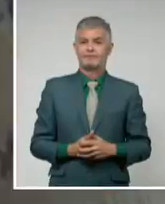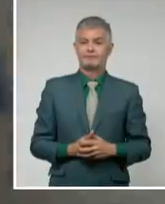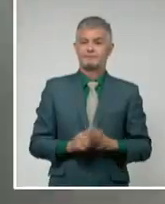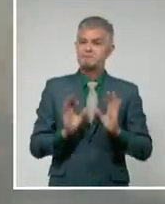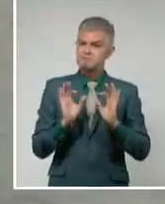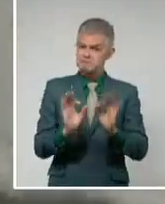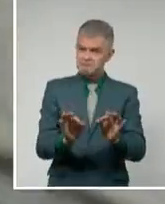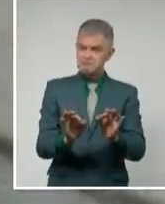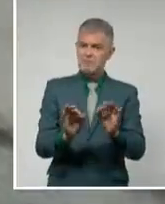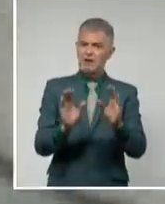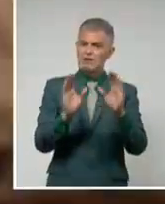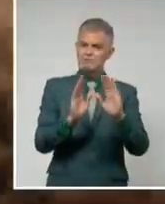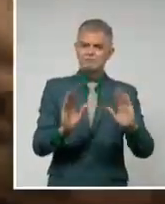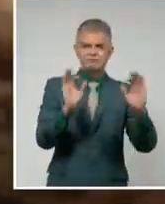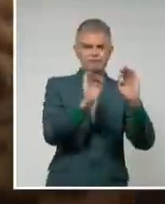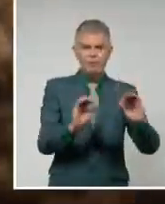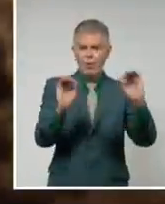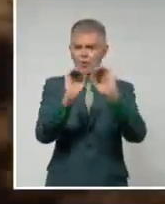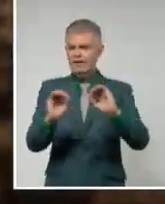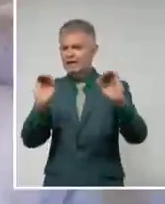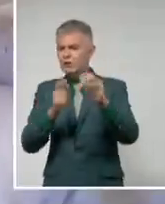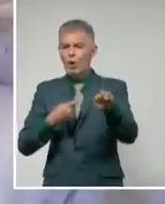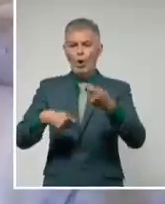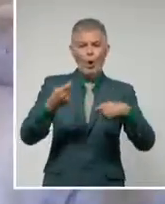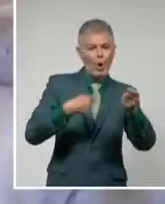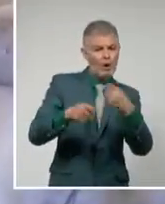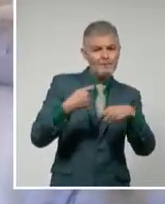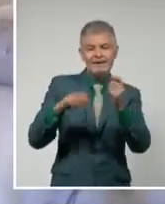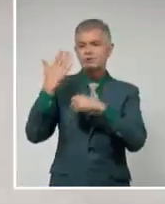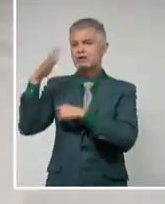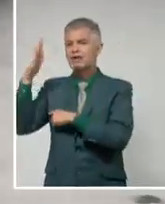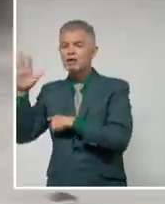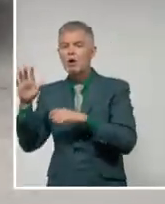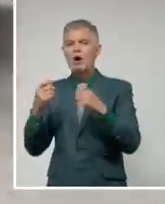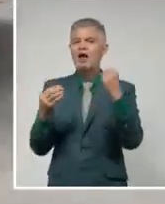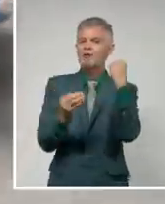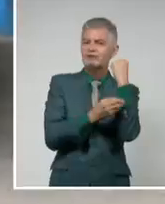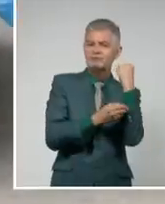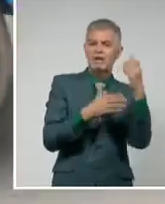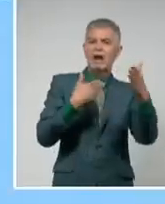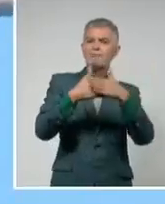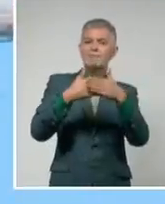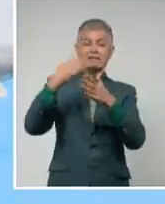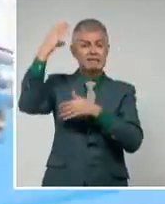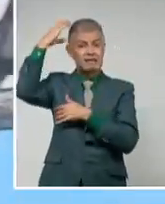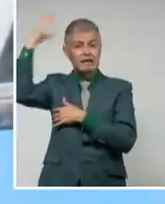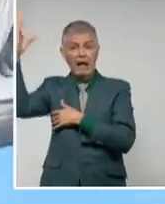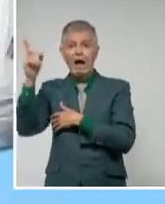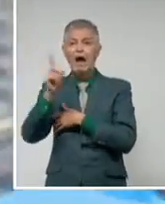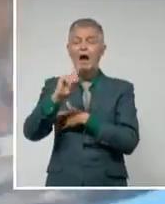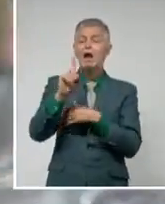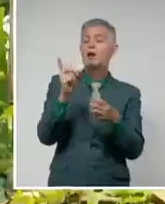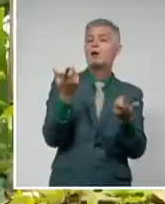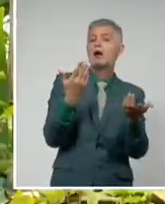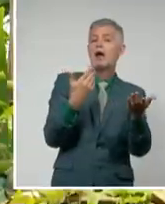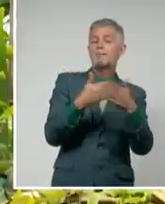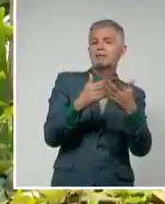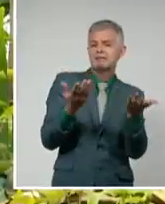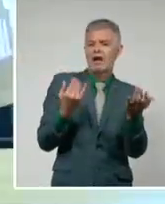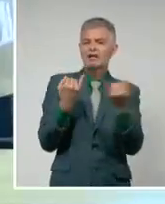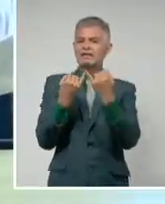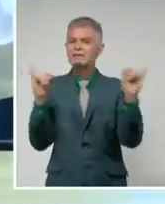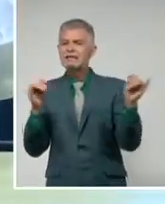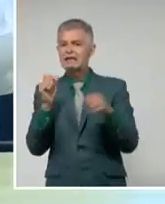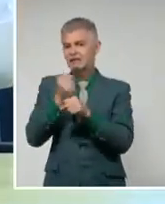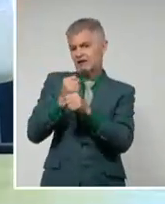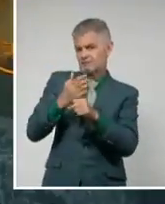Así, el reordenamiento del comercio exterior, el fortalecimiento de la empresa estatal y del sector no estatal de la economía, la diversificación